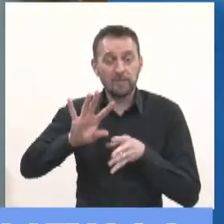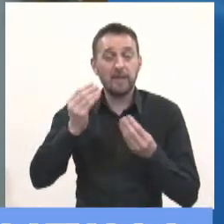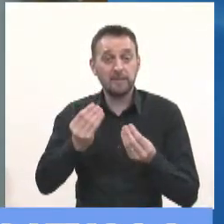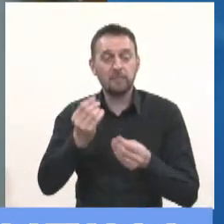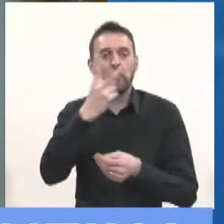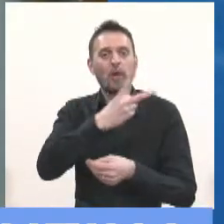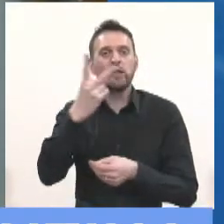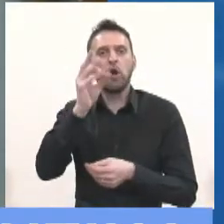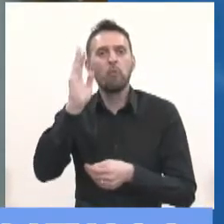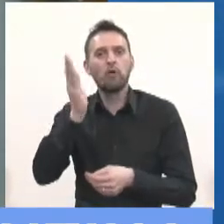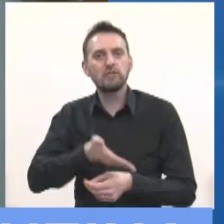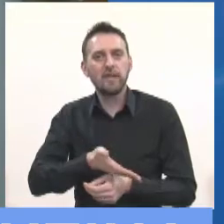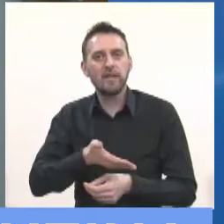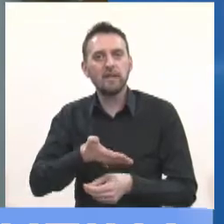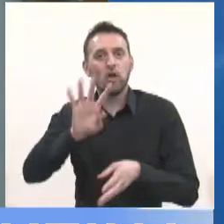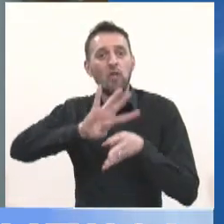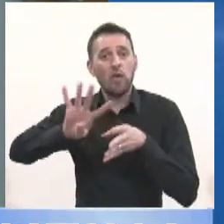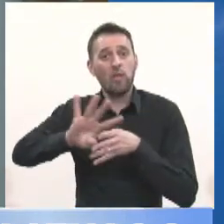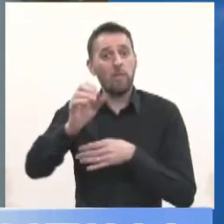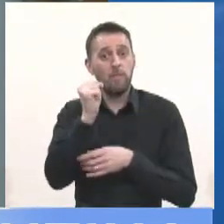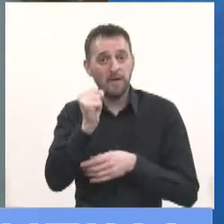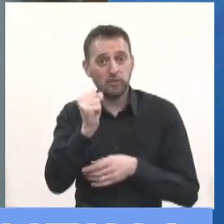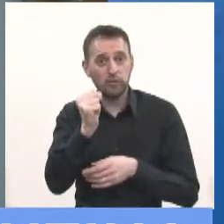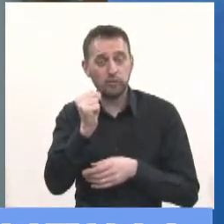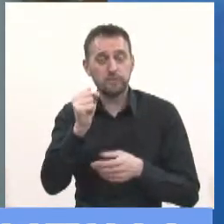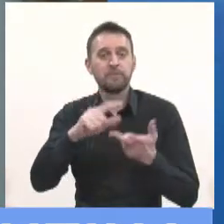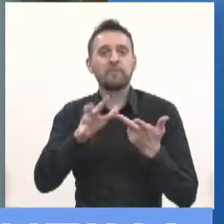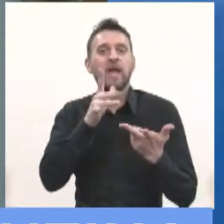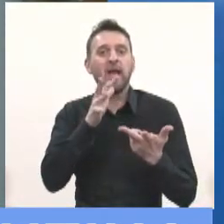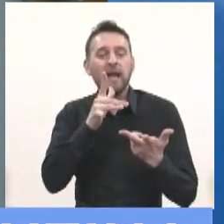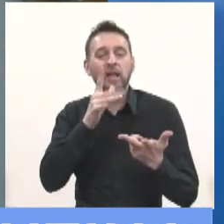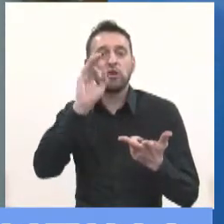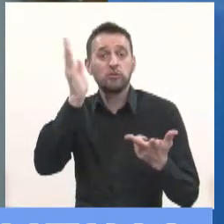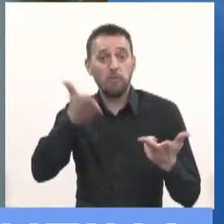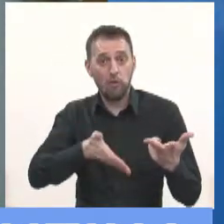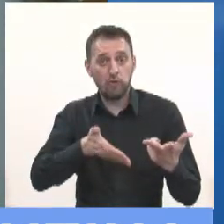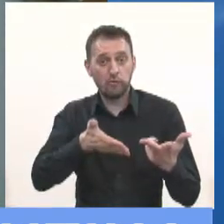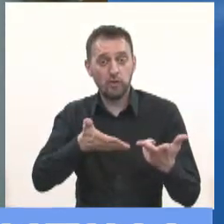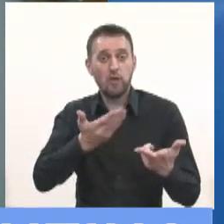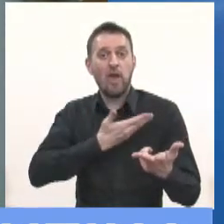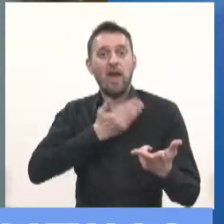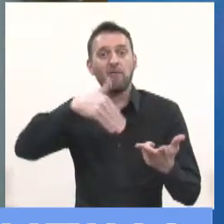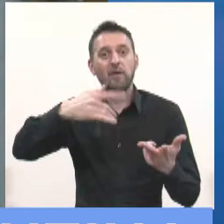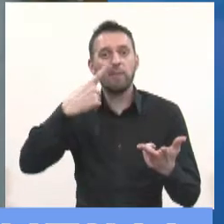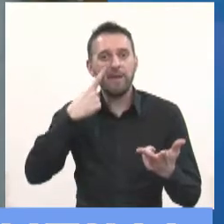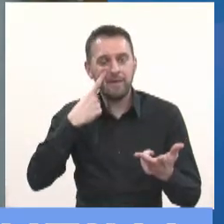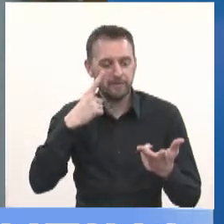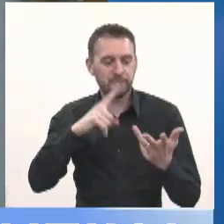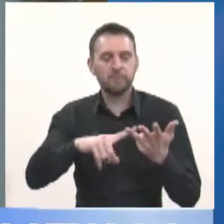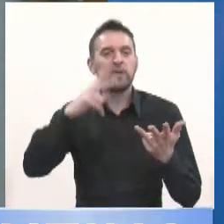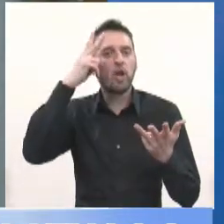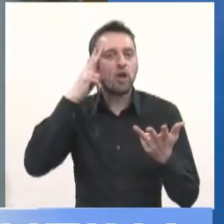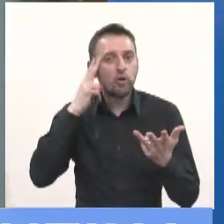El 22% está en la deuda en pesos, el 14% en el Fondo Monetario Internacional,